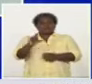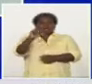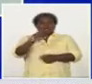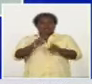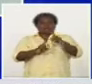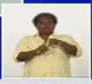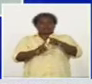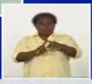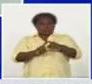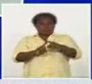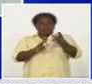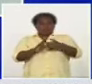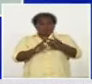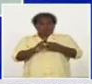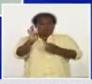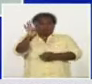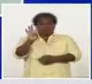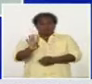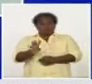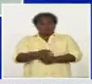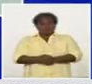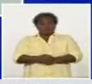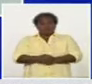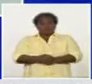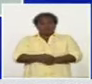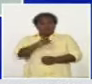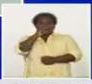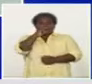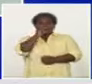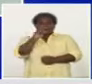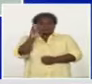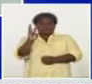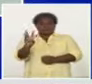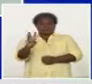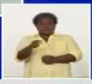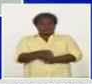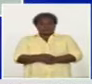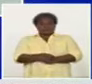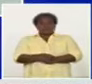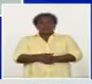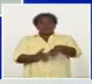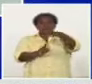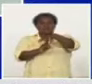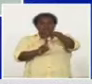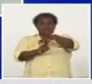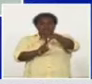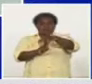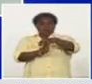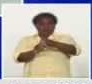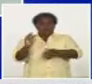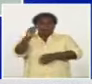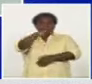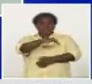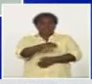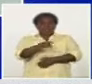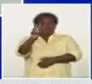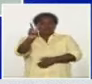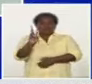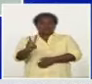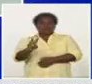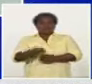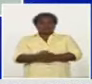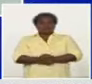Guanajay con 4 cada uno, Bauta con 3 y San Cristóbal y Bahía Honda con 2